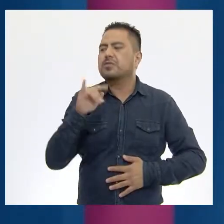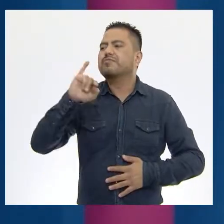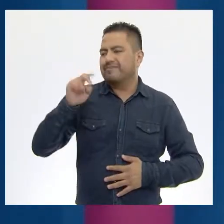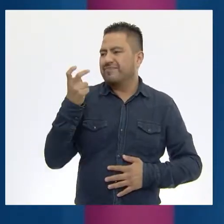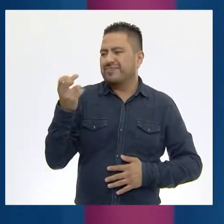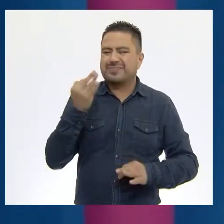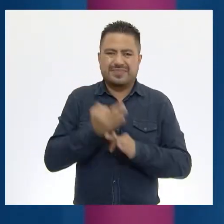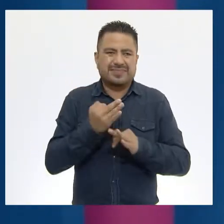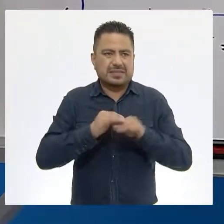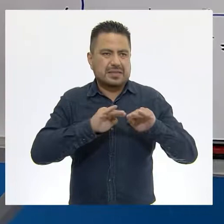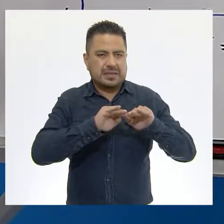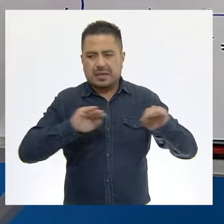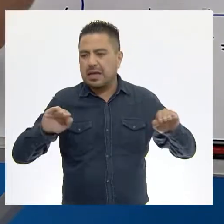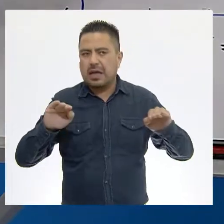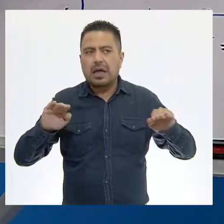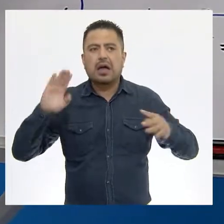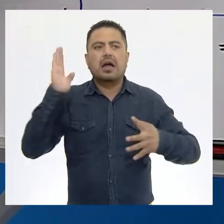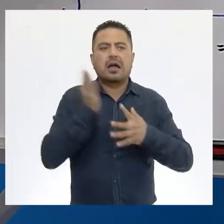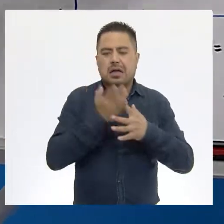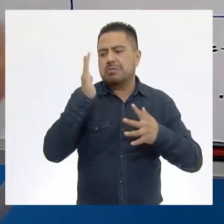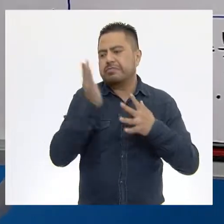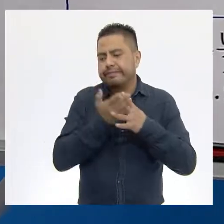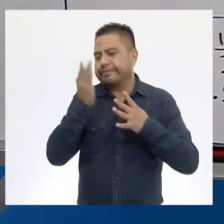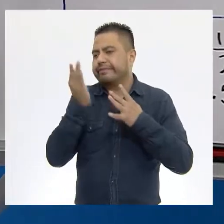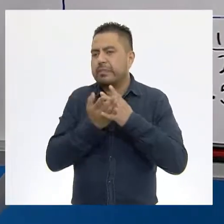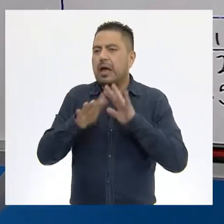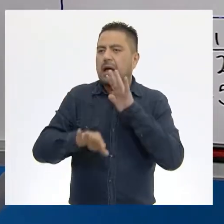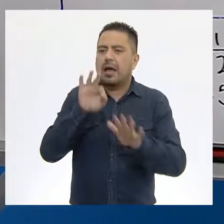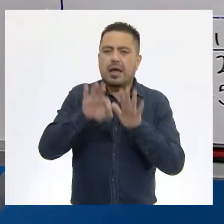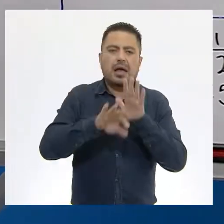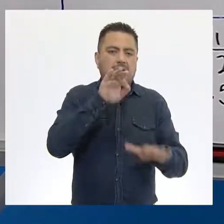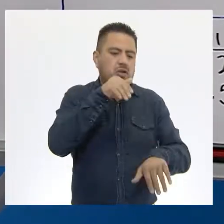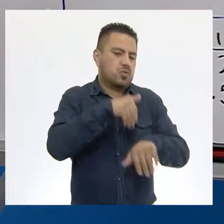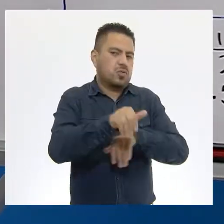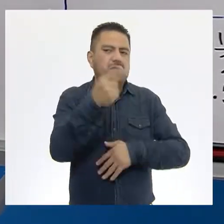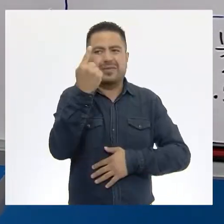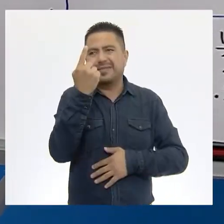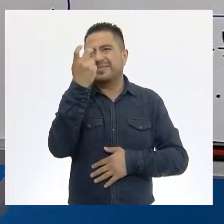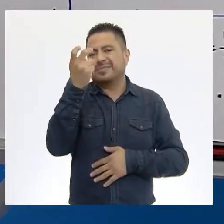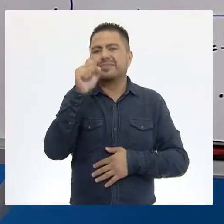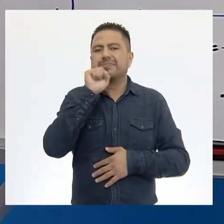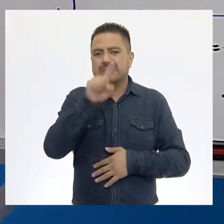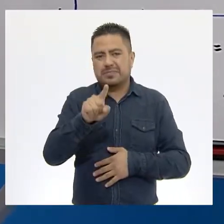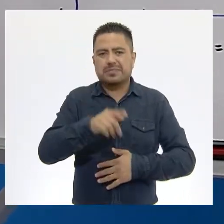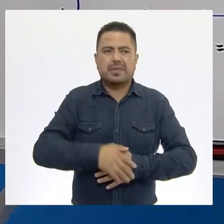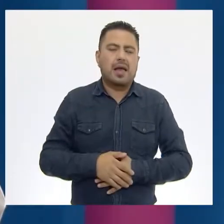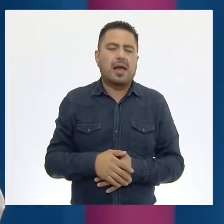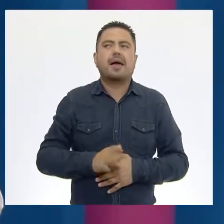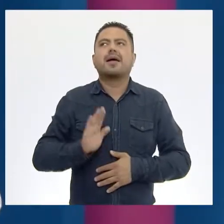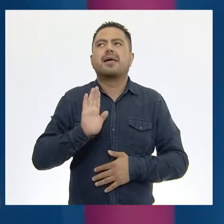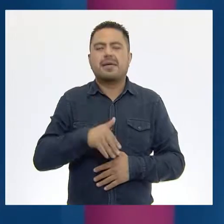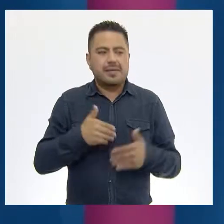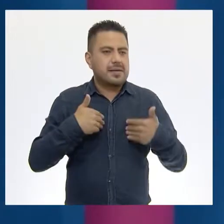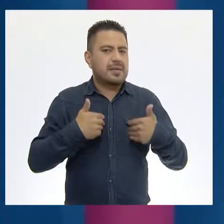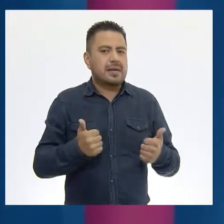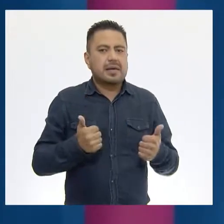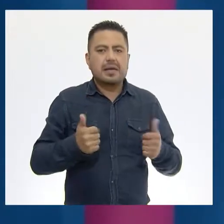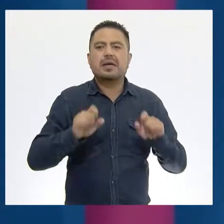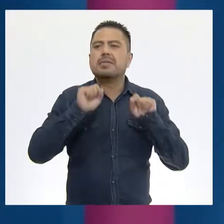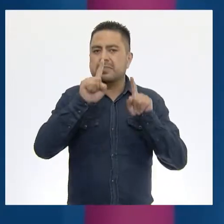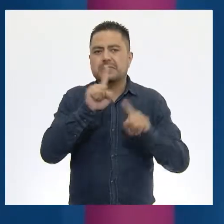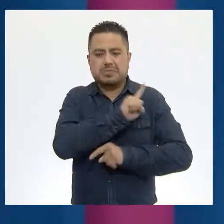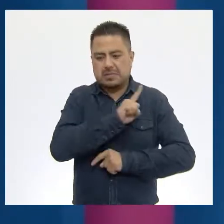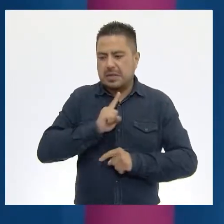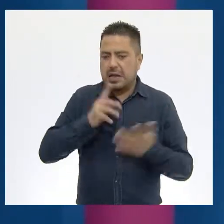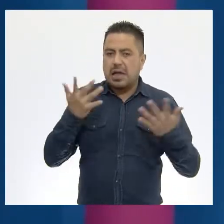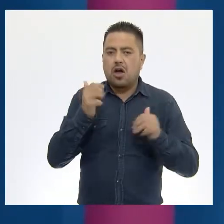lo que mide ese segmento lo dividen entre 2 y ahí van a encontrar el número 1, el valor del 1. Ah, entonces eso es lo que